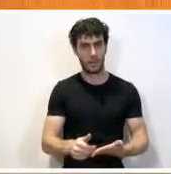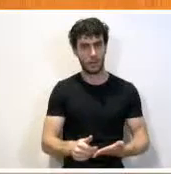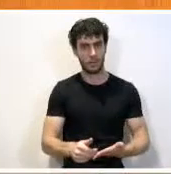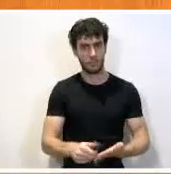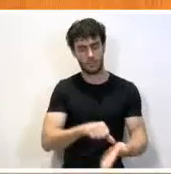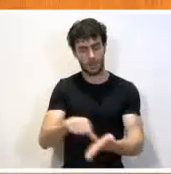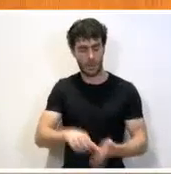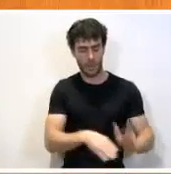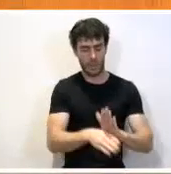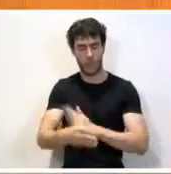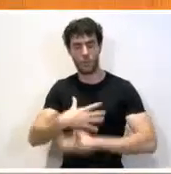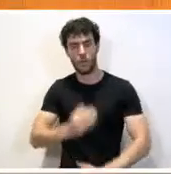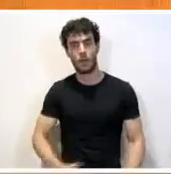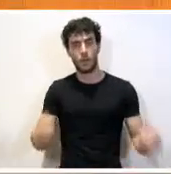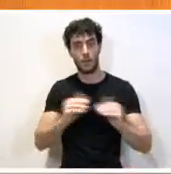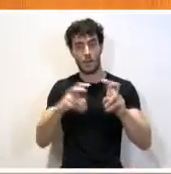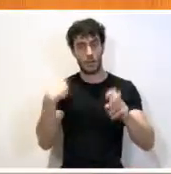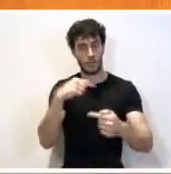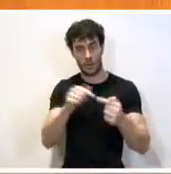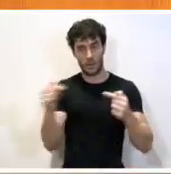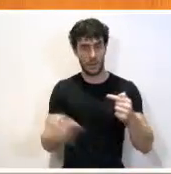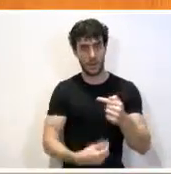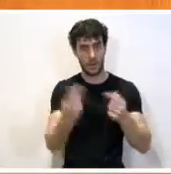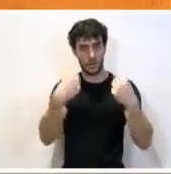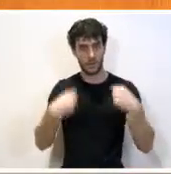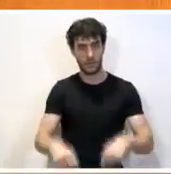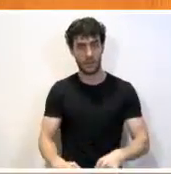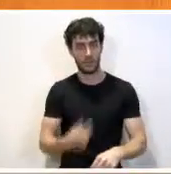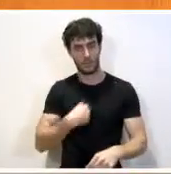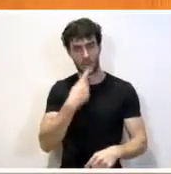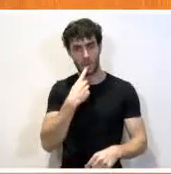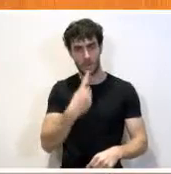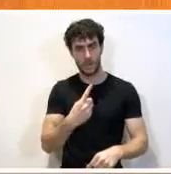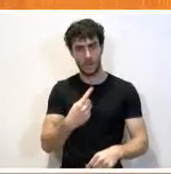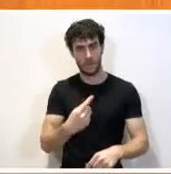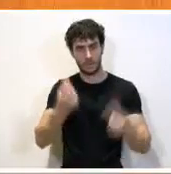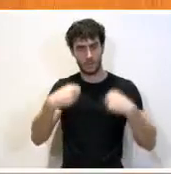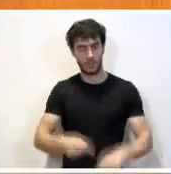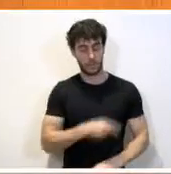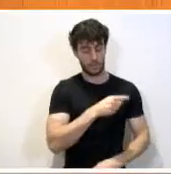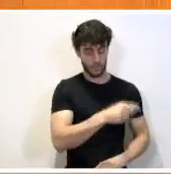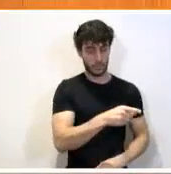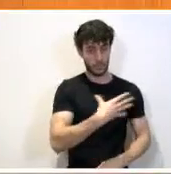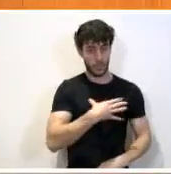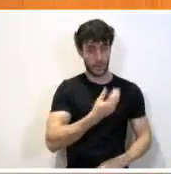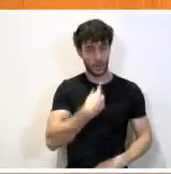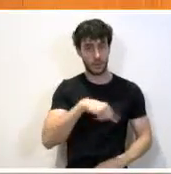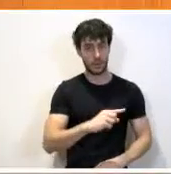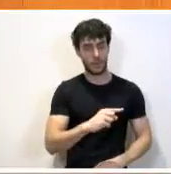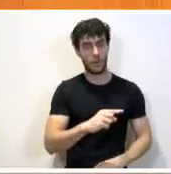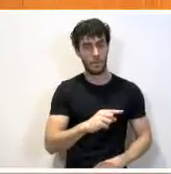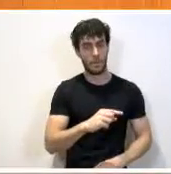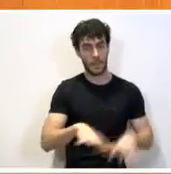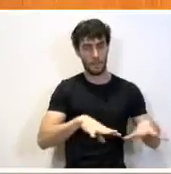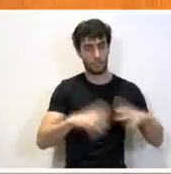tanto, efectivamente, ese es un déficit que han sido 2 presupuestos. Les digo que en este les llega a ustedes y podían intentar ponerlo